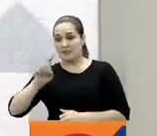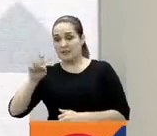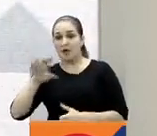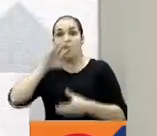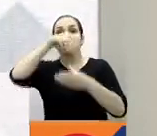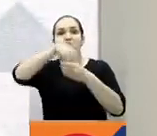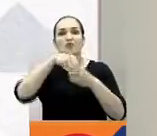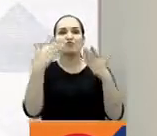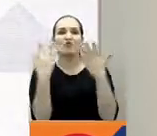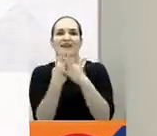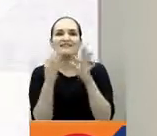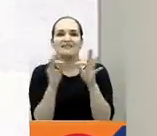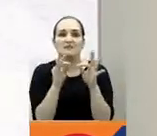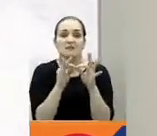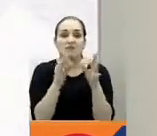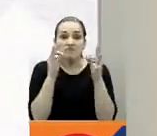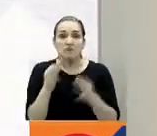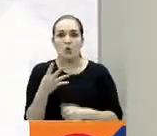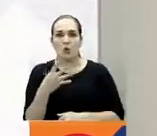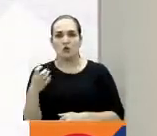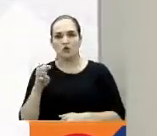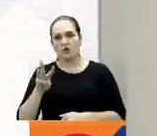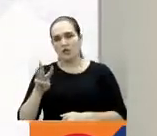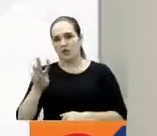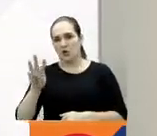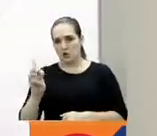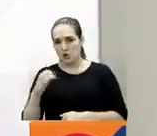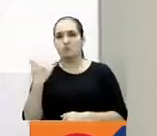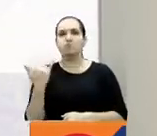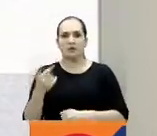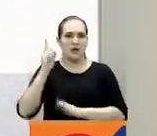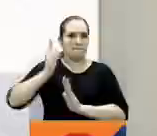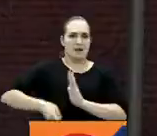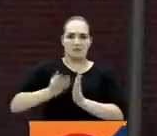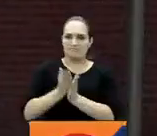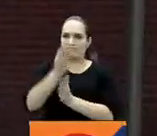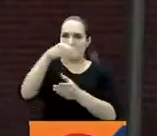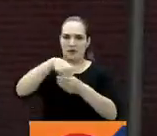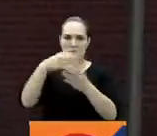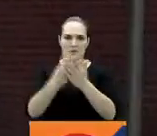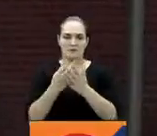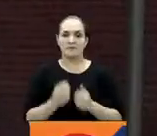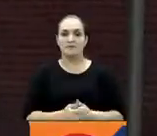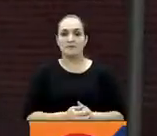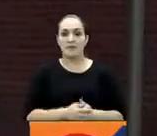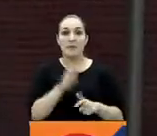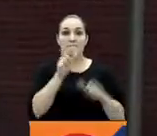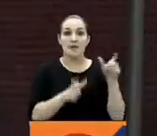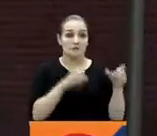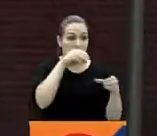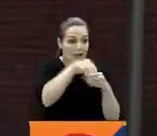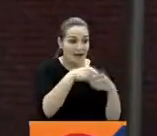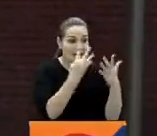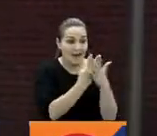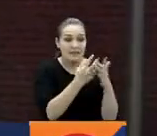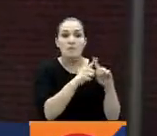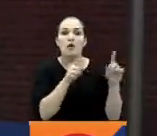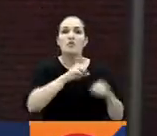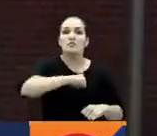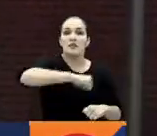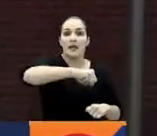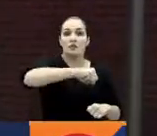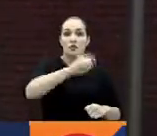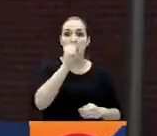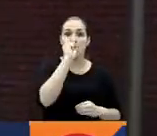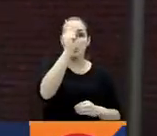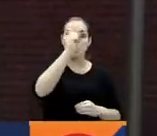de reclusión, solo 438 están condenadas. Las personas privadas de la libertad tienen derechos